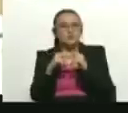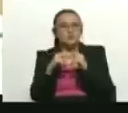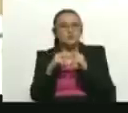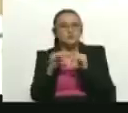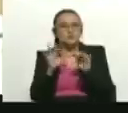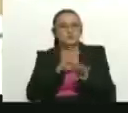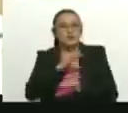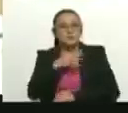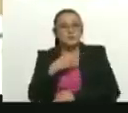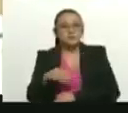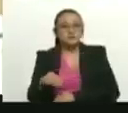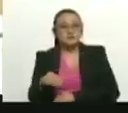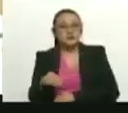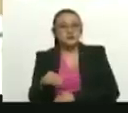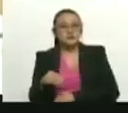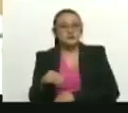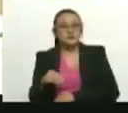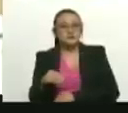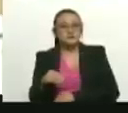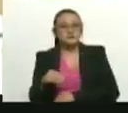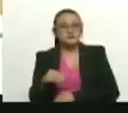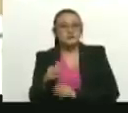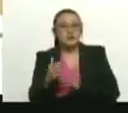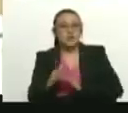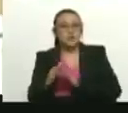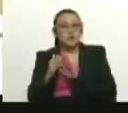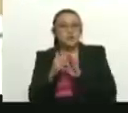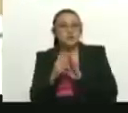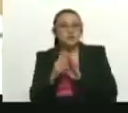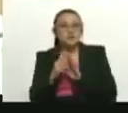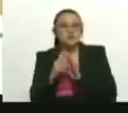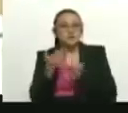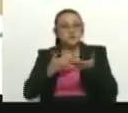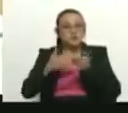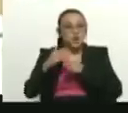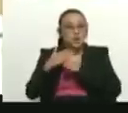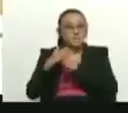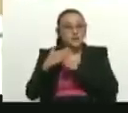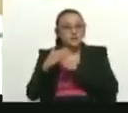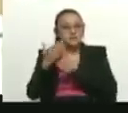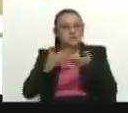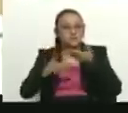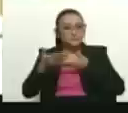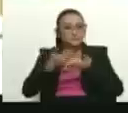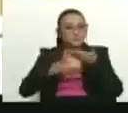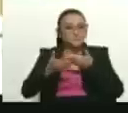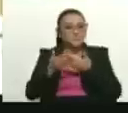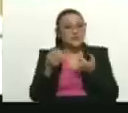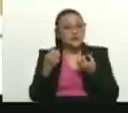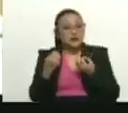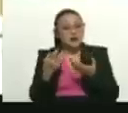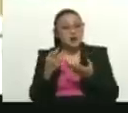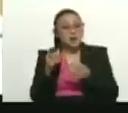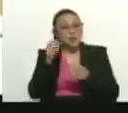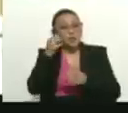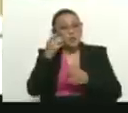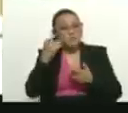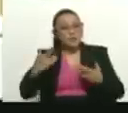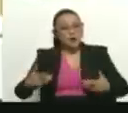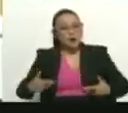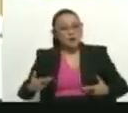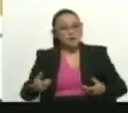el presidente Xi una comunidad de destino compartido. Garantizar que la humanidad